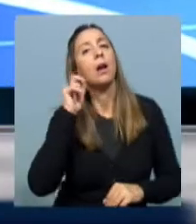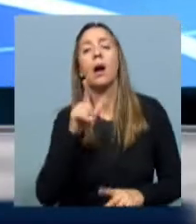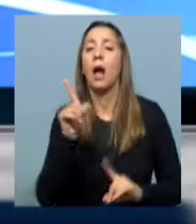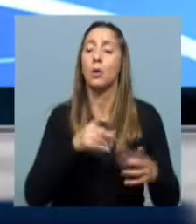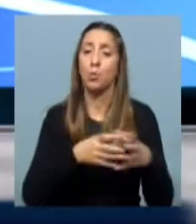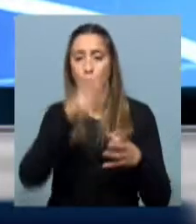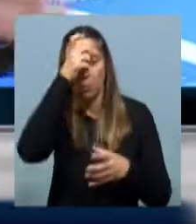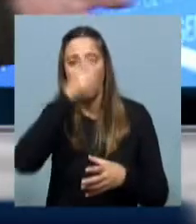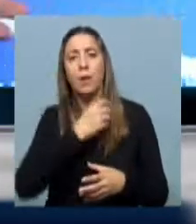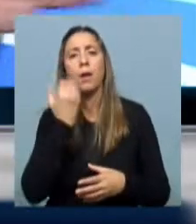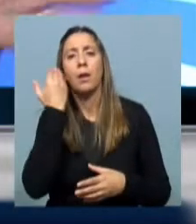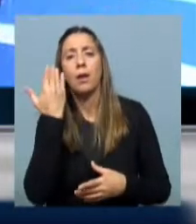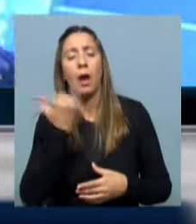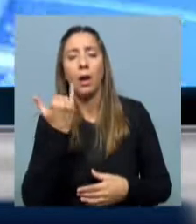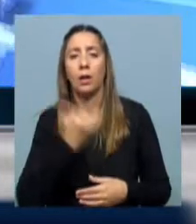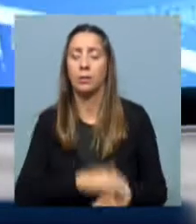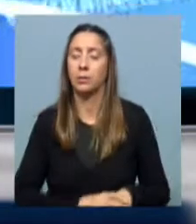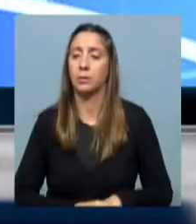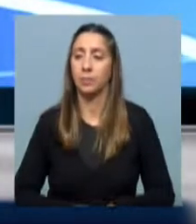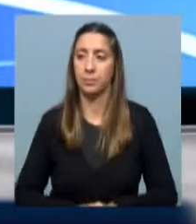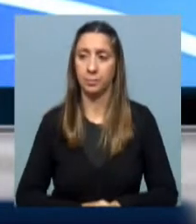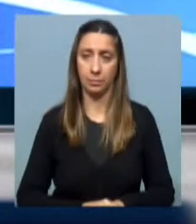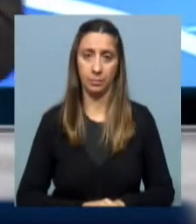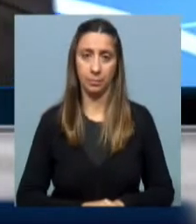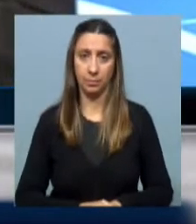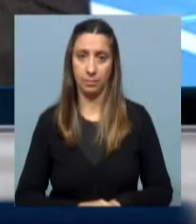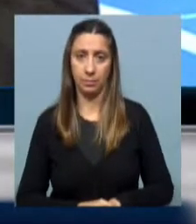algún bombero herido? No sé si tienen esa información.